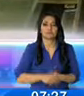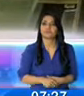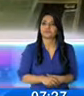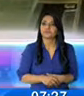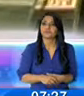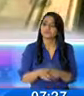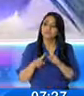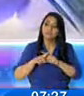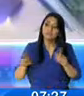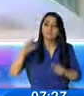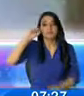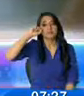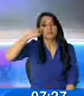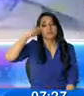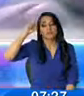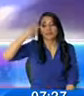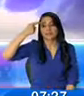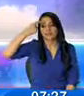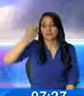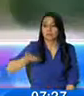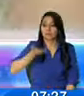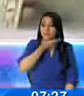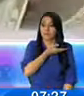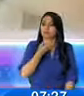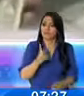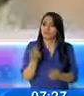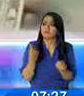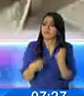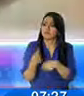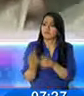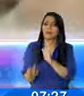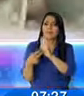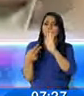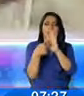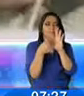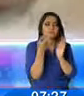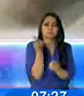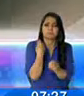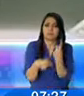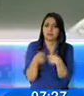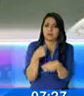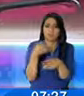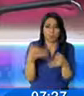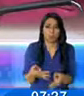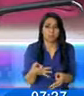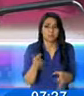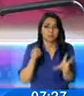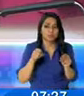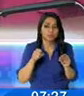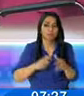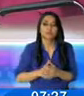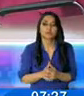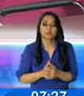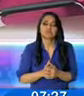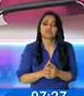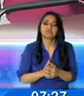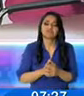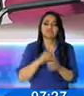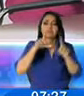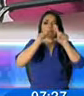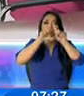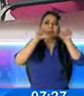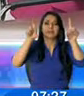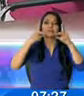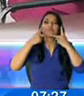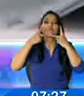Moni hay que recordar que el gobierno anterior también ofreció vender los activos que maneja inmobiliar Que tanto se cumplió con esto bueno inmobiliar esta empresa